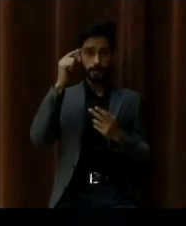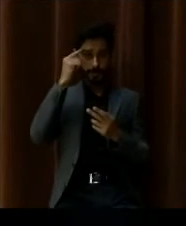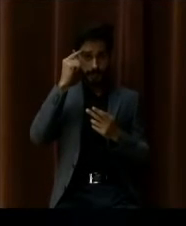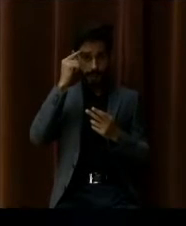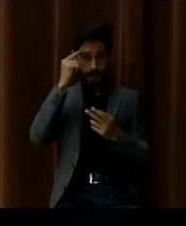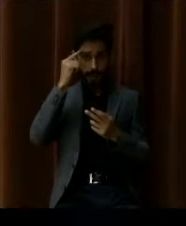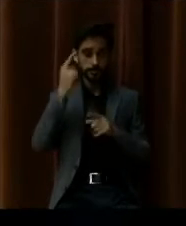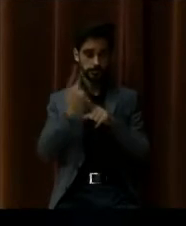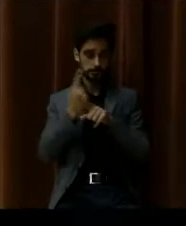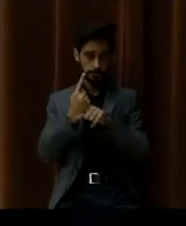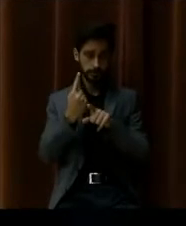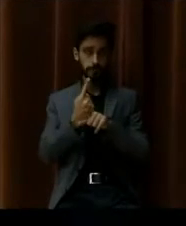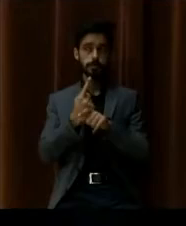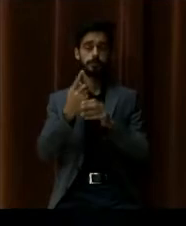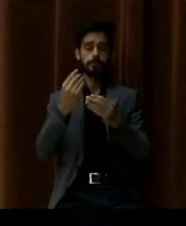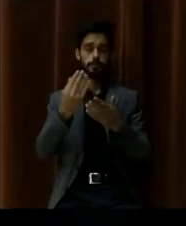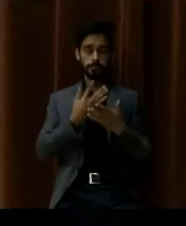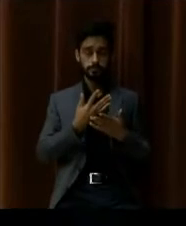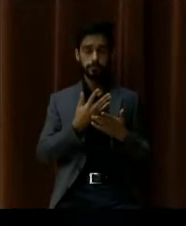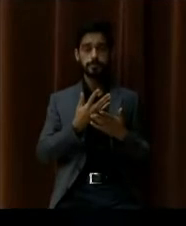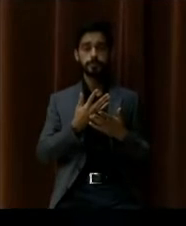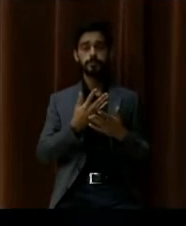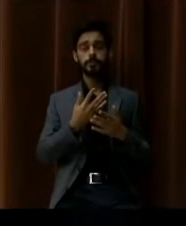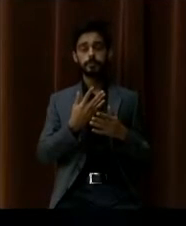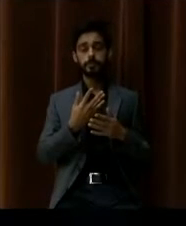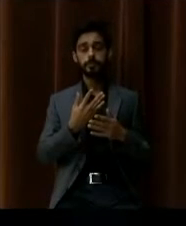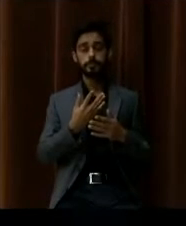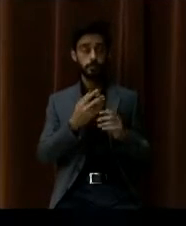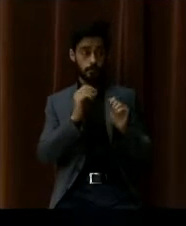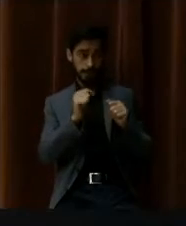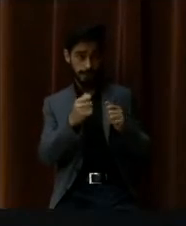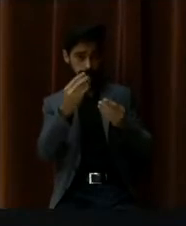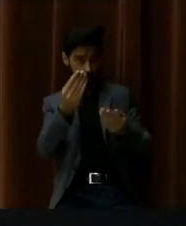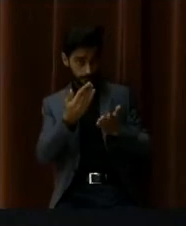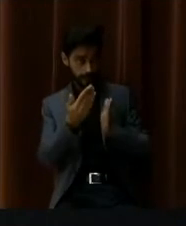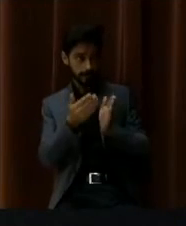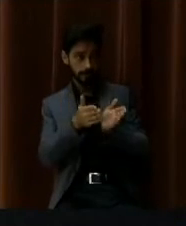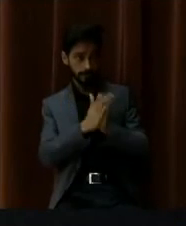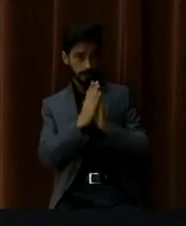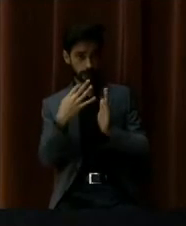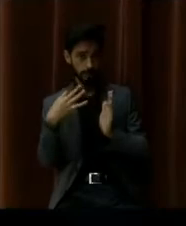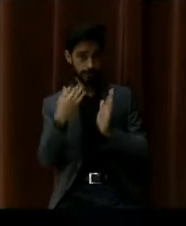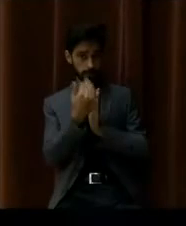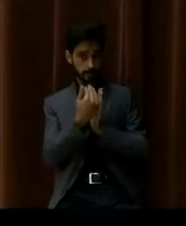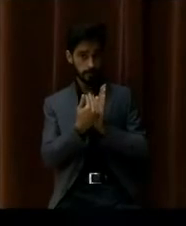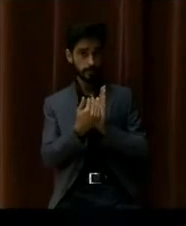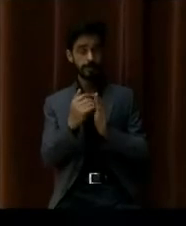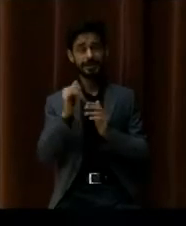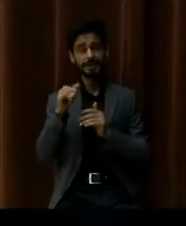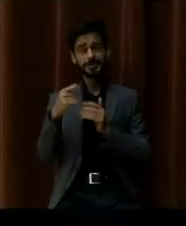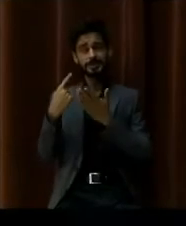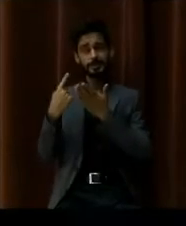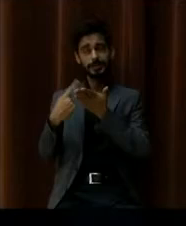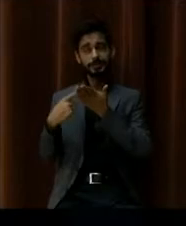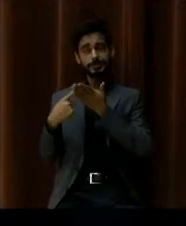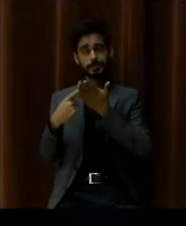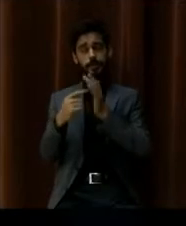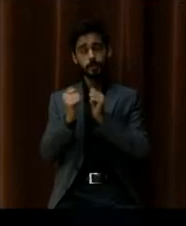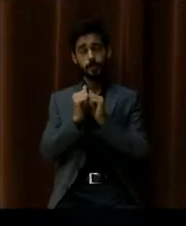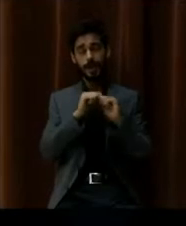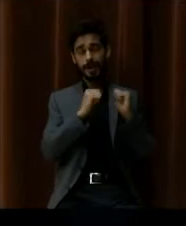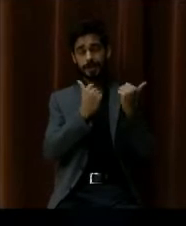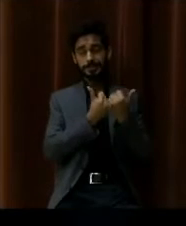información podríamos tener el listado de ensayo no eso tendría que consultarlo con la agencia porque son